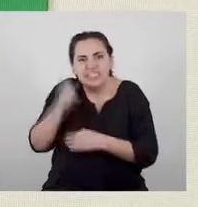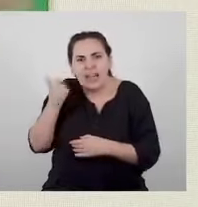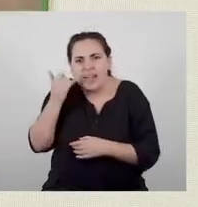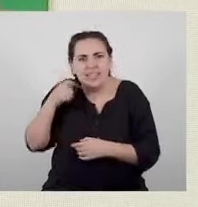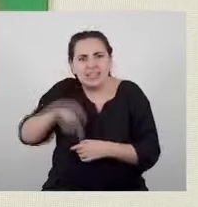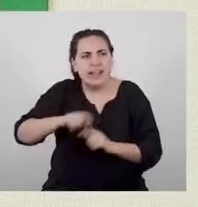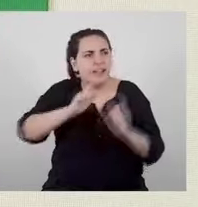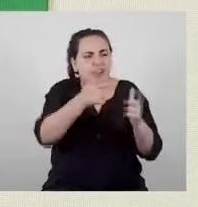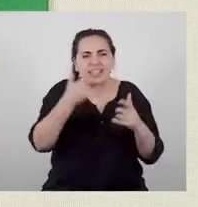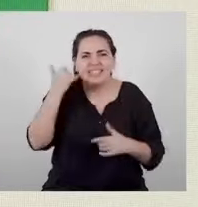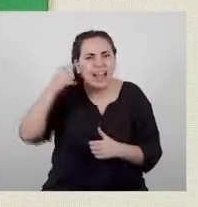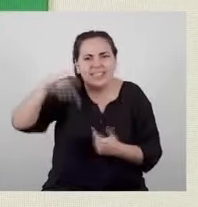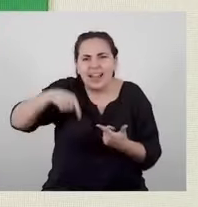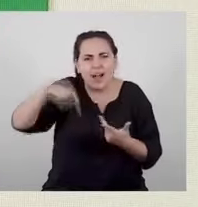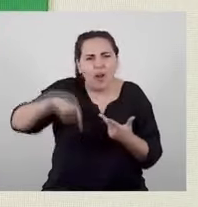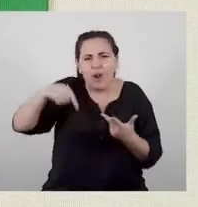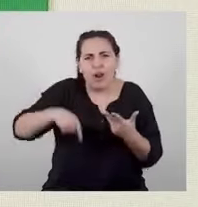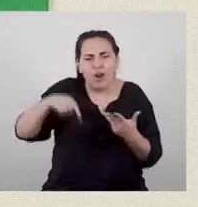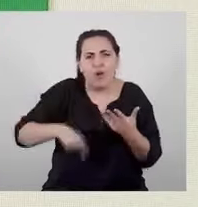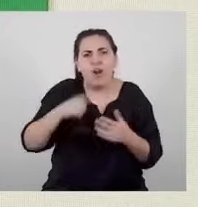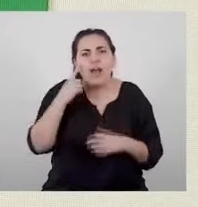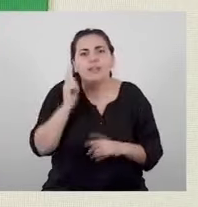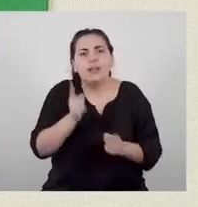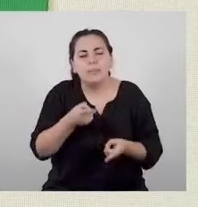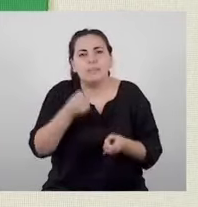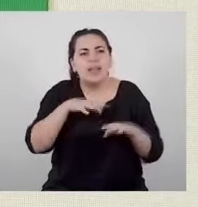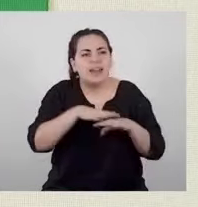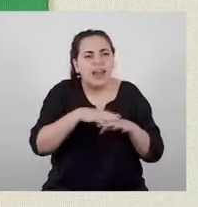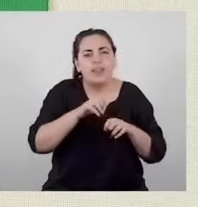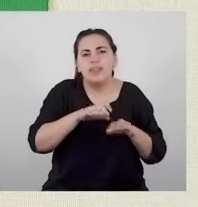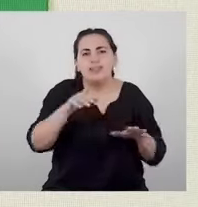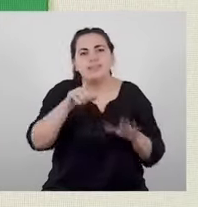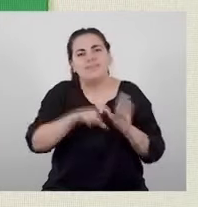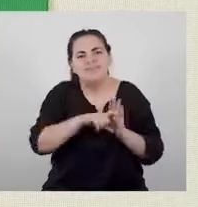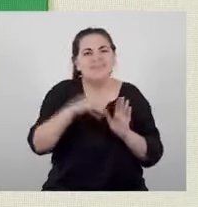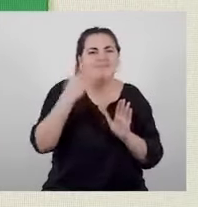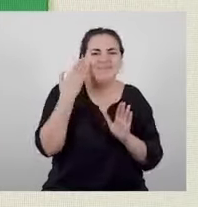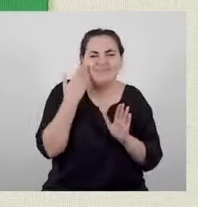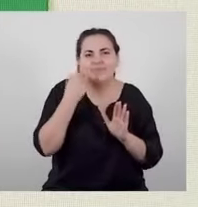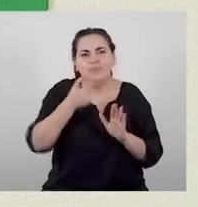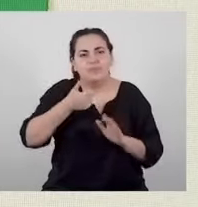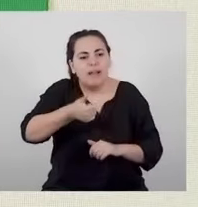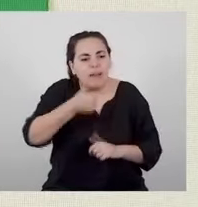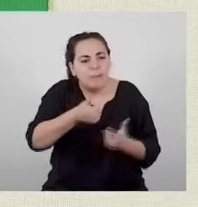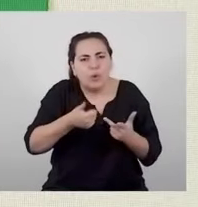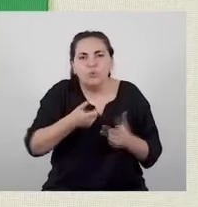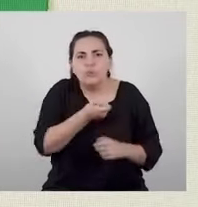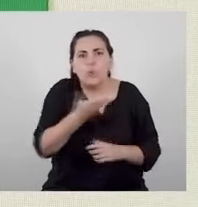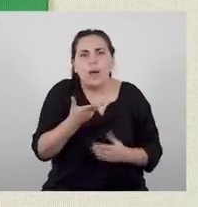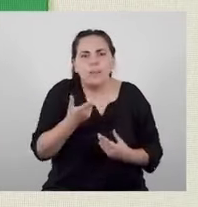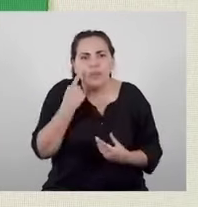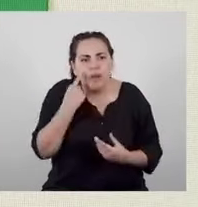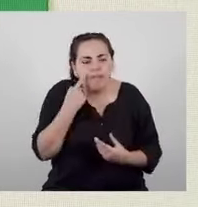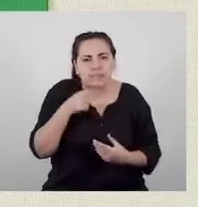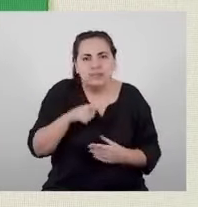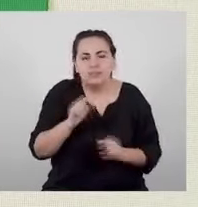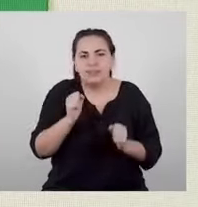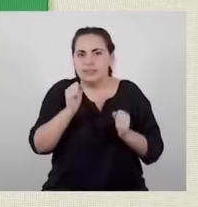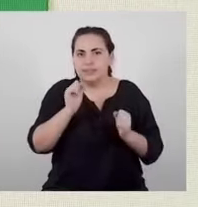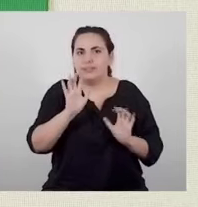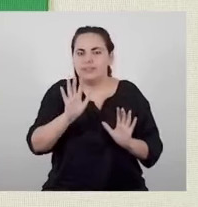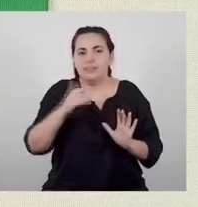transferencia de ver cuántos likes tenemos y además como argentinos lo hacemos mucho ya sabemos más o